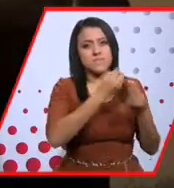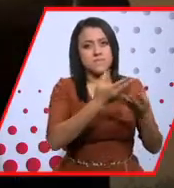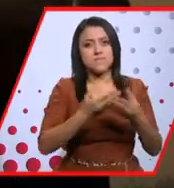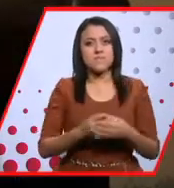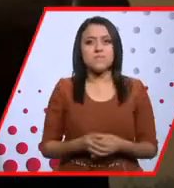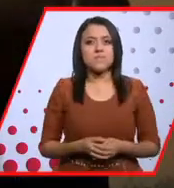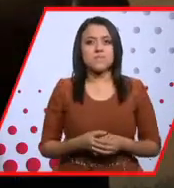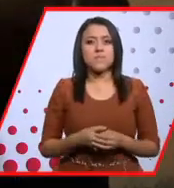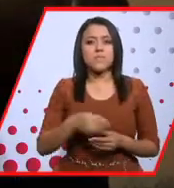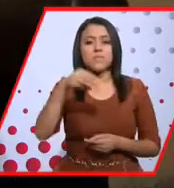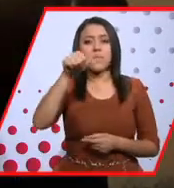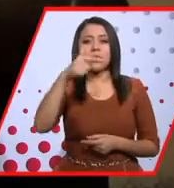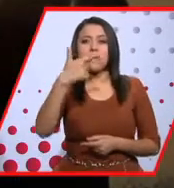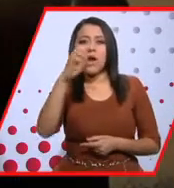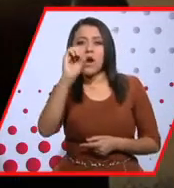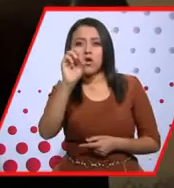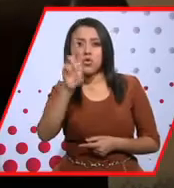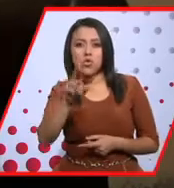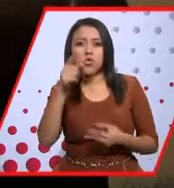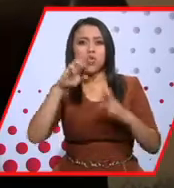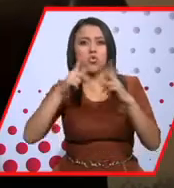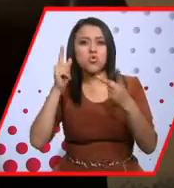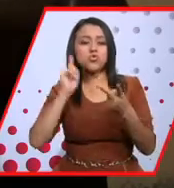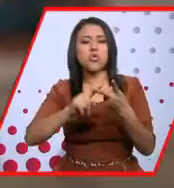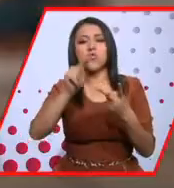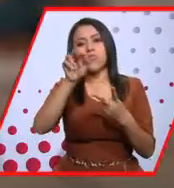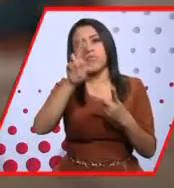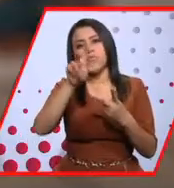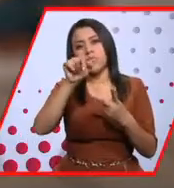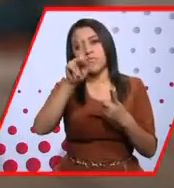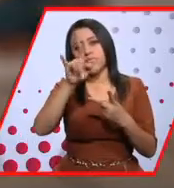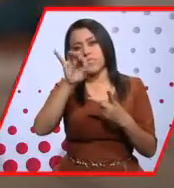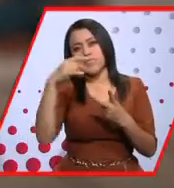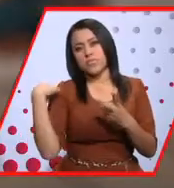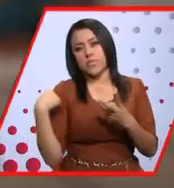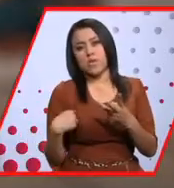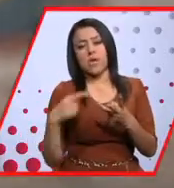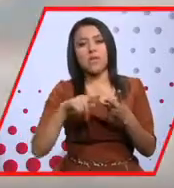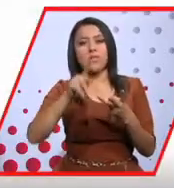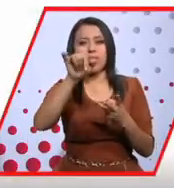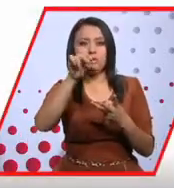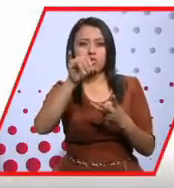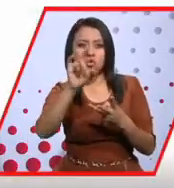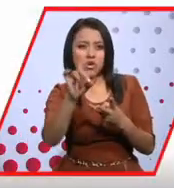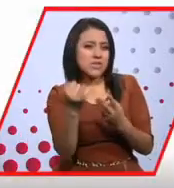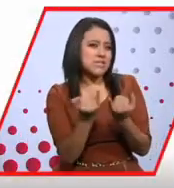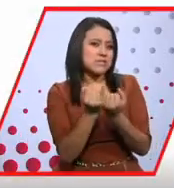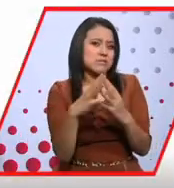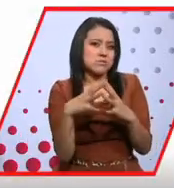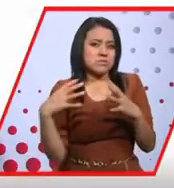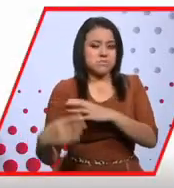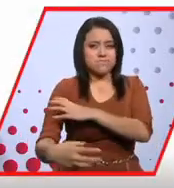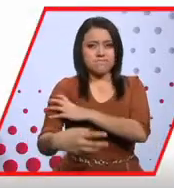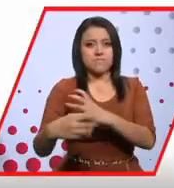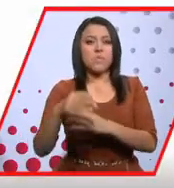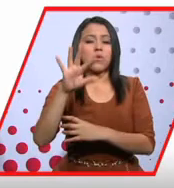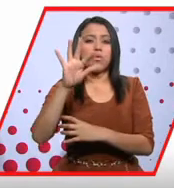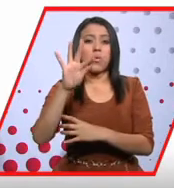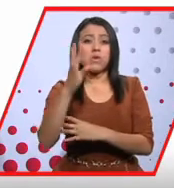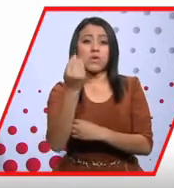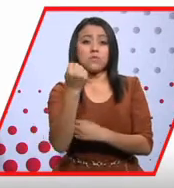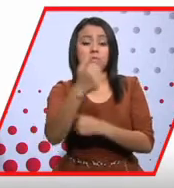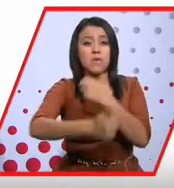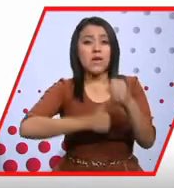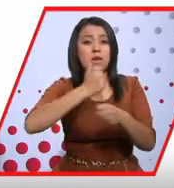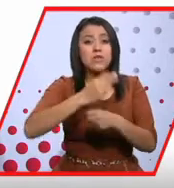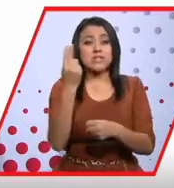el mango rotador roto, el trapecio desgarrado, los tendones inflamados. La mujer de 49 años de edad solicita una